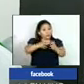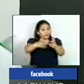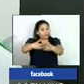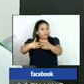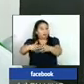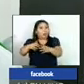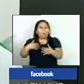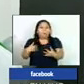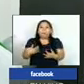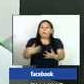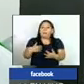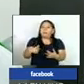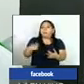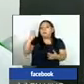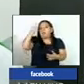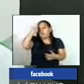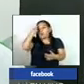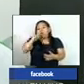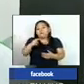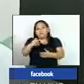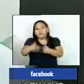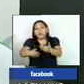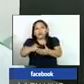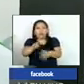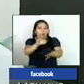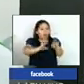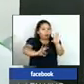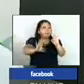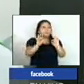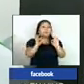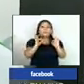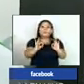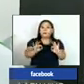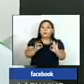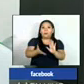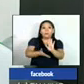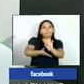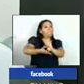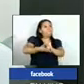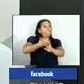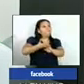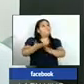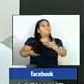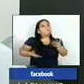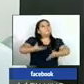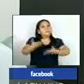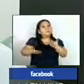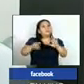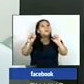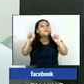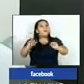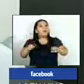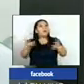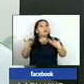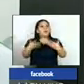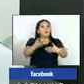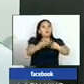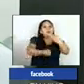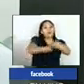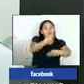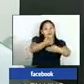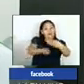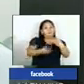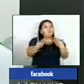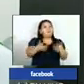migración, pero muchos incluso han salido beneficiados incrementando sus ventas tan solo por haber migrado a esta transformación